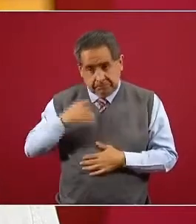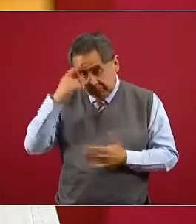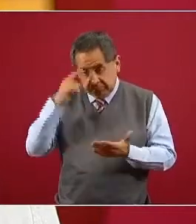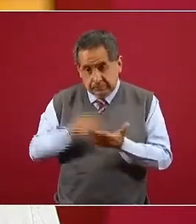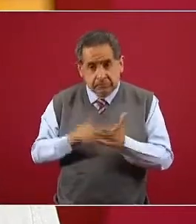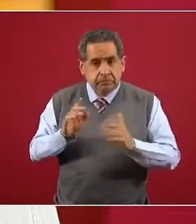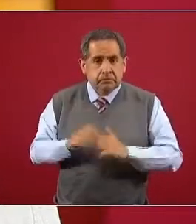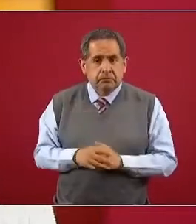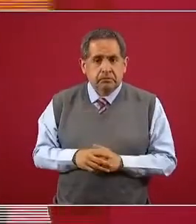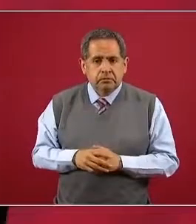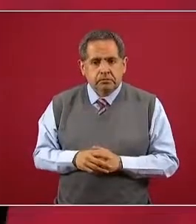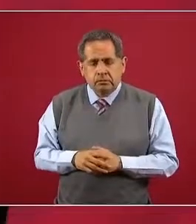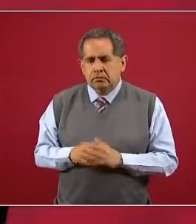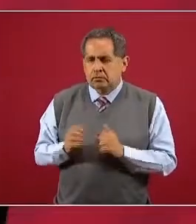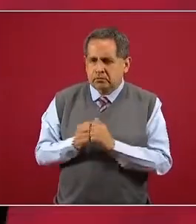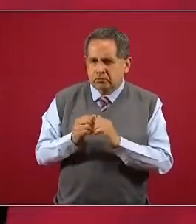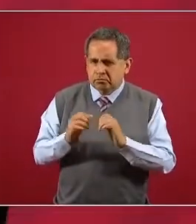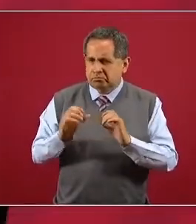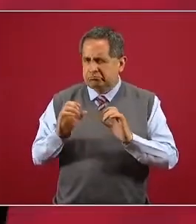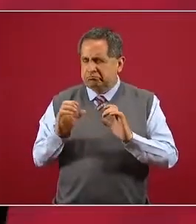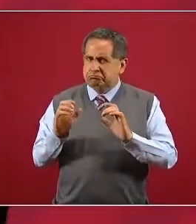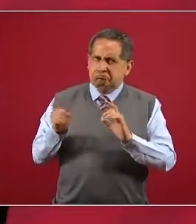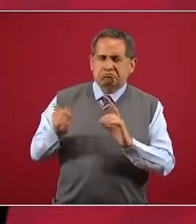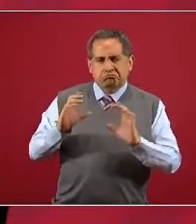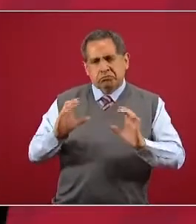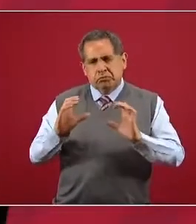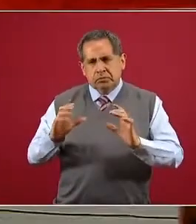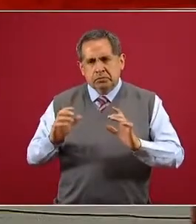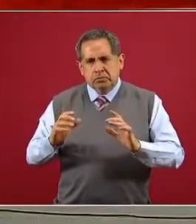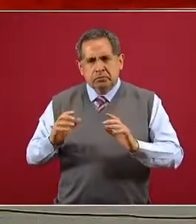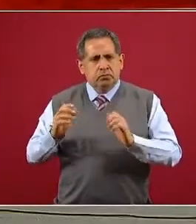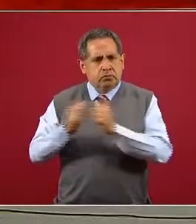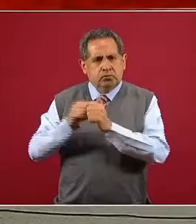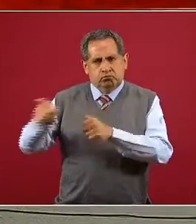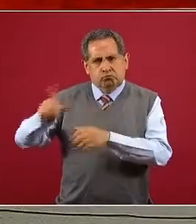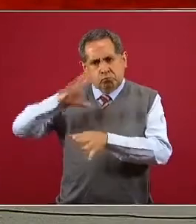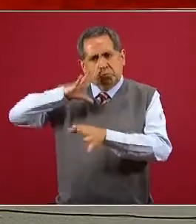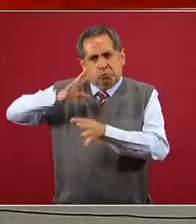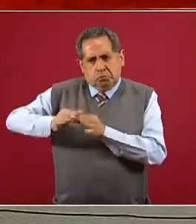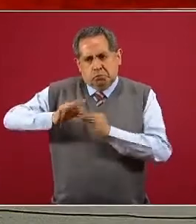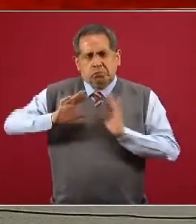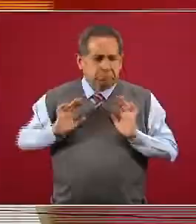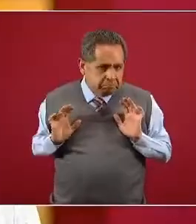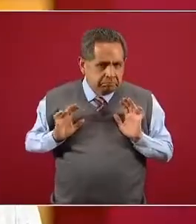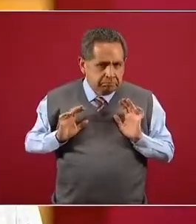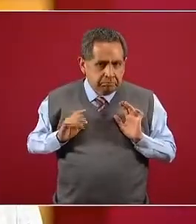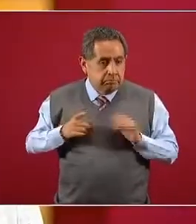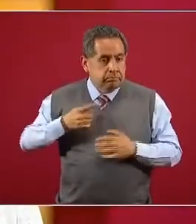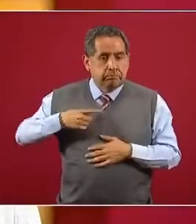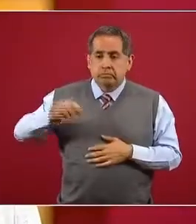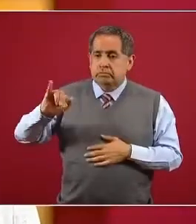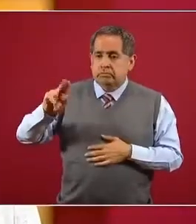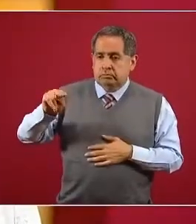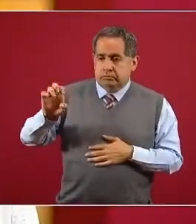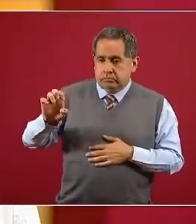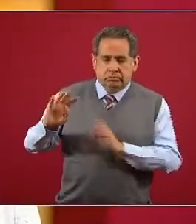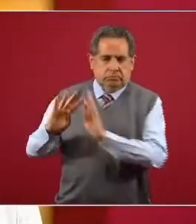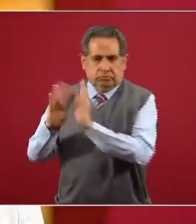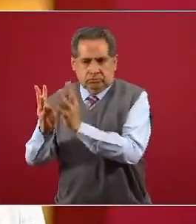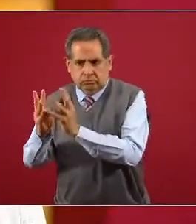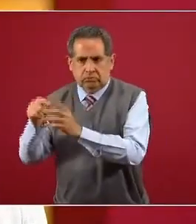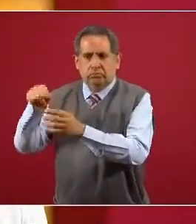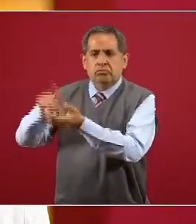muy cuidada, muy con ánimo responsable, el Consejo General del INE y también